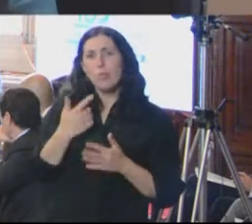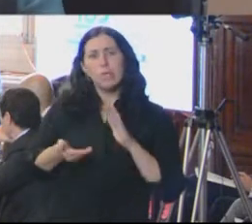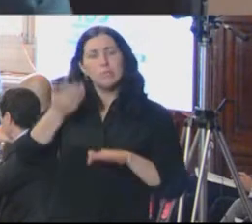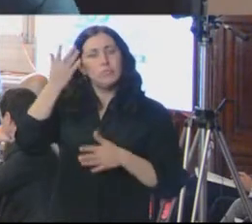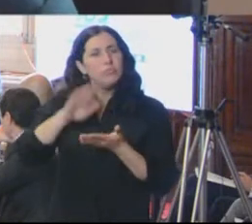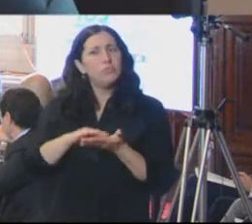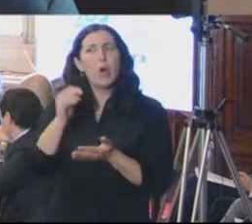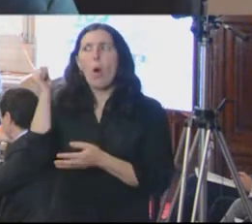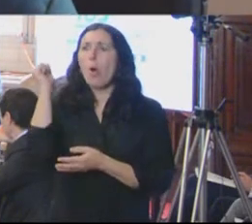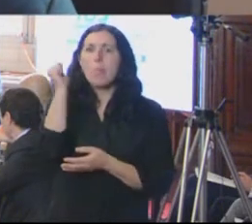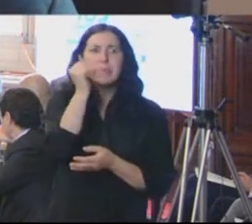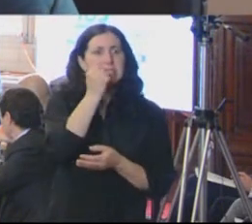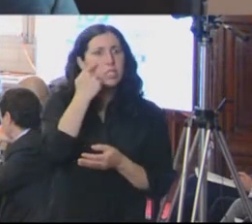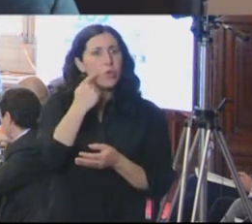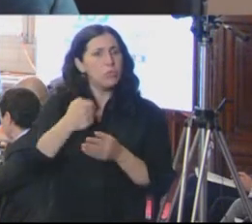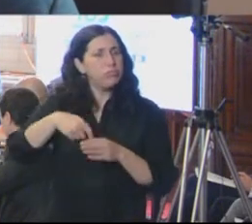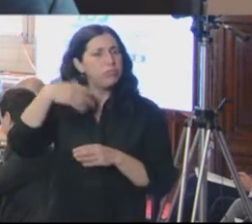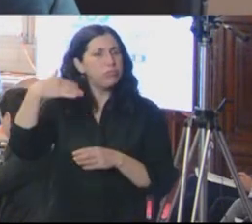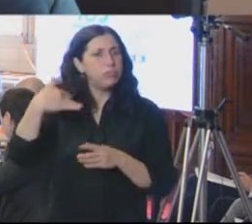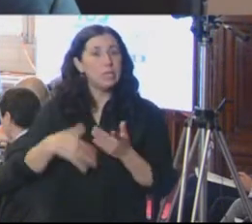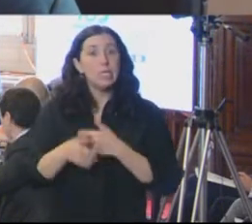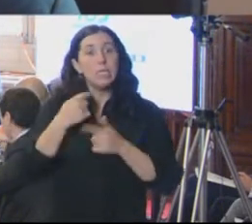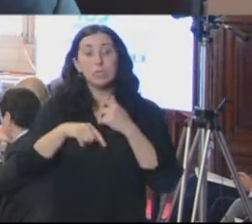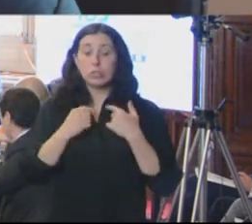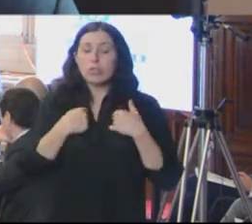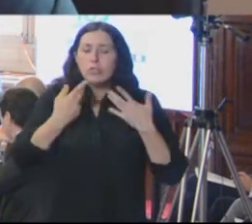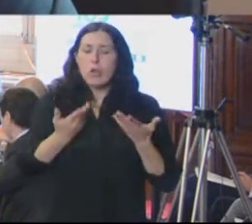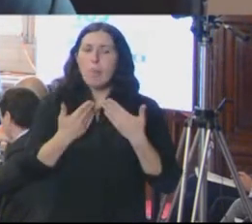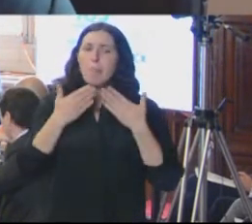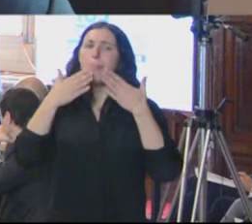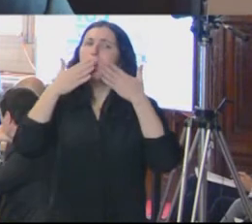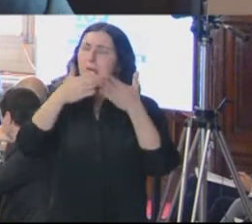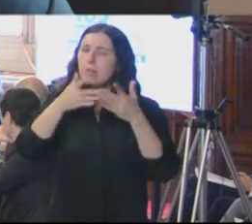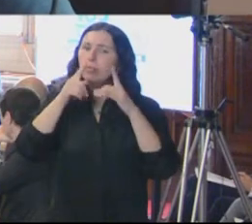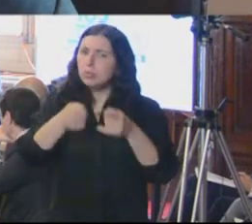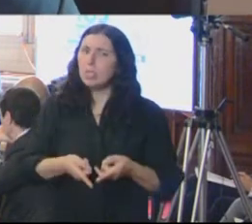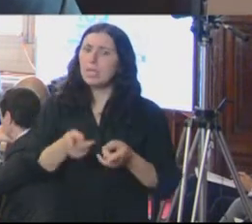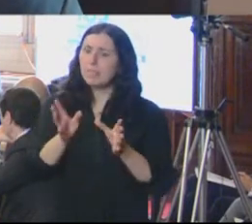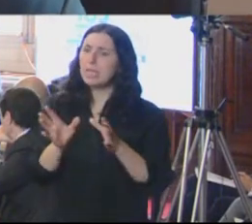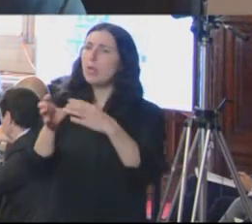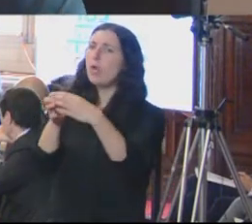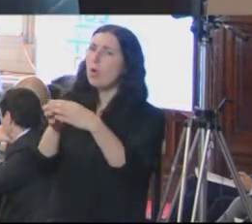homicidios. Y yo le preguntaría también a la sociedad civil